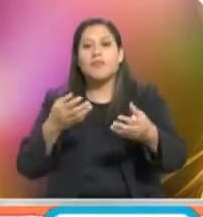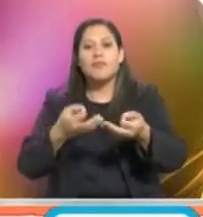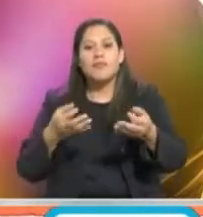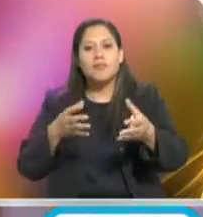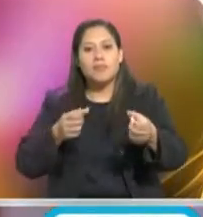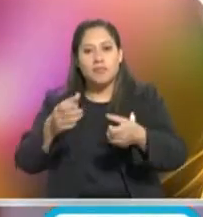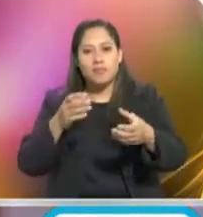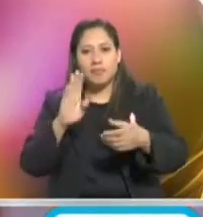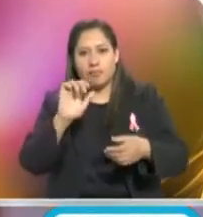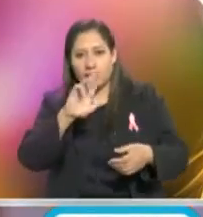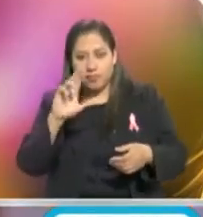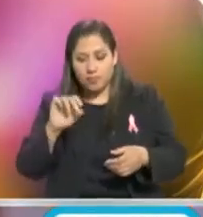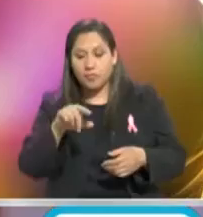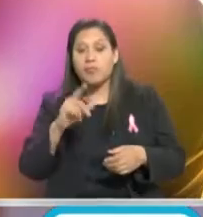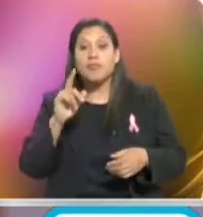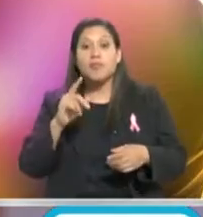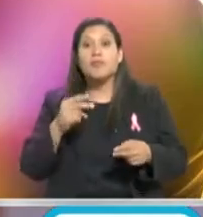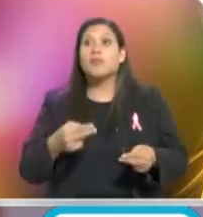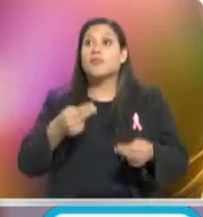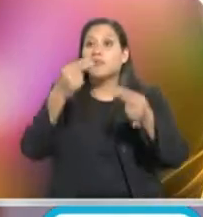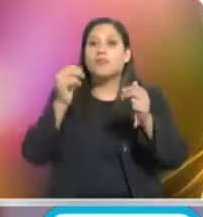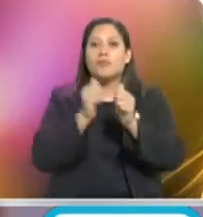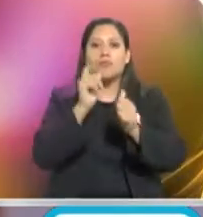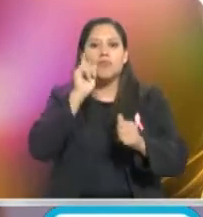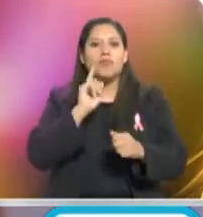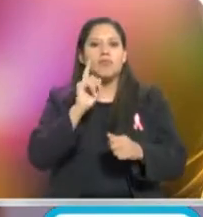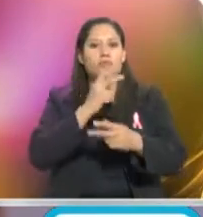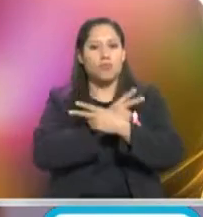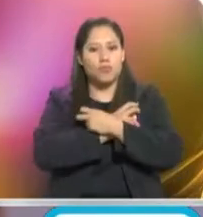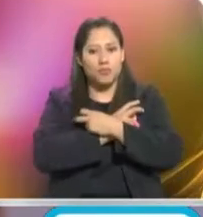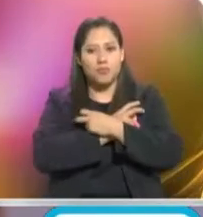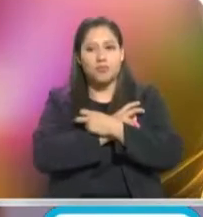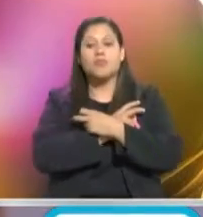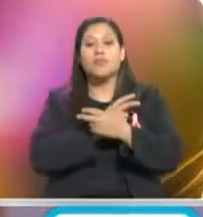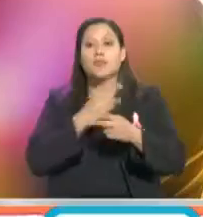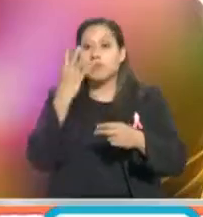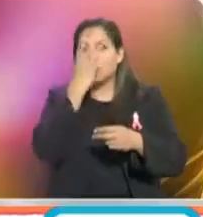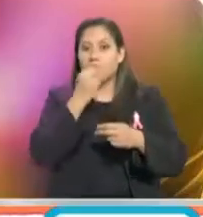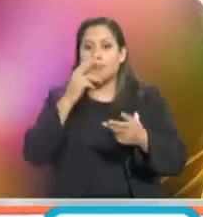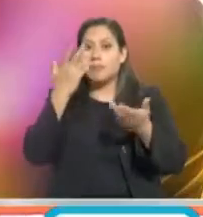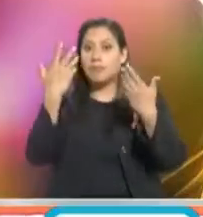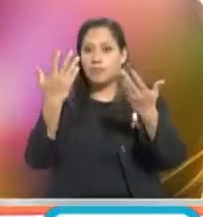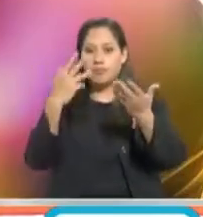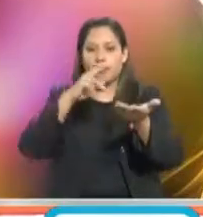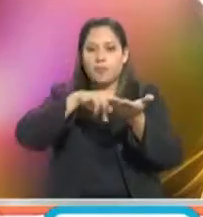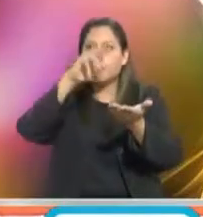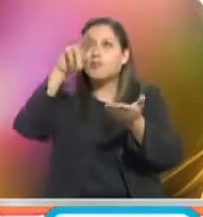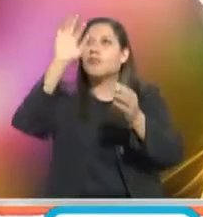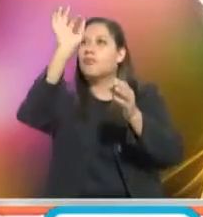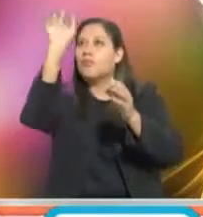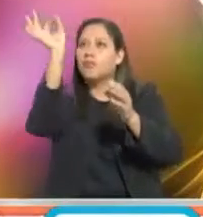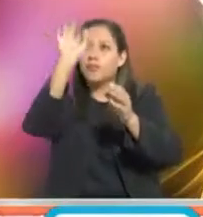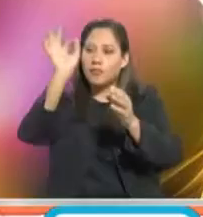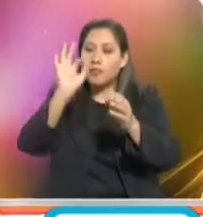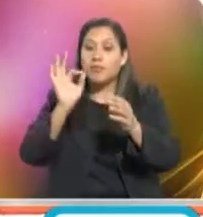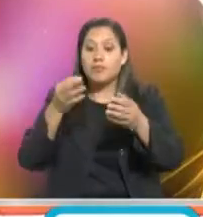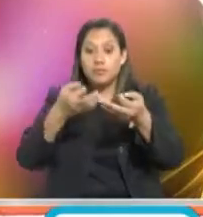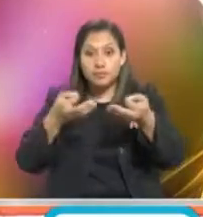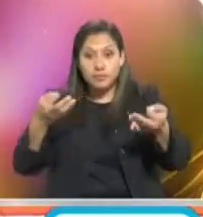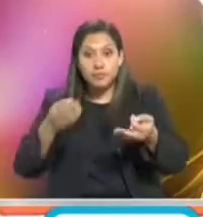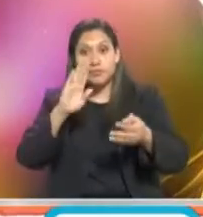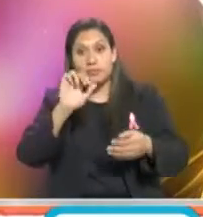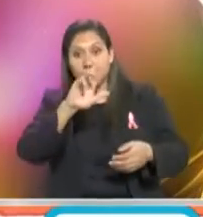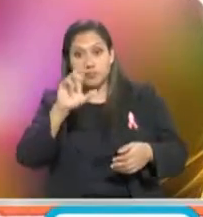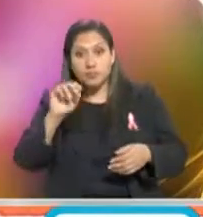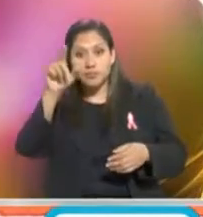unos locales con unas catrinas hermosas pintadas a mano. ¡Qué maravilla! Por las mismas locatarias. Todo el barro se manda a